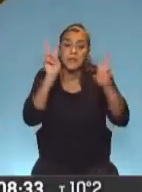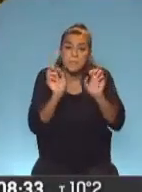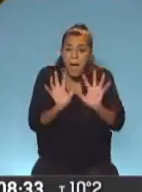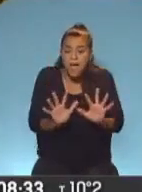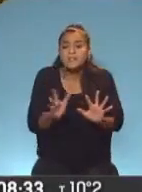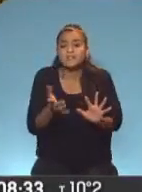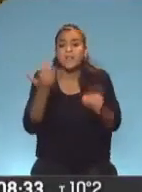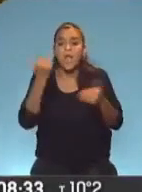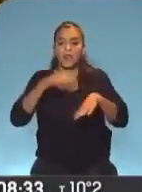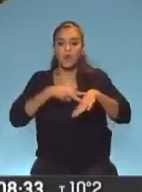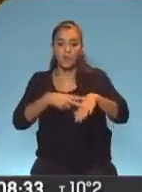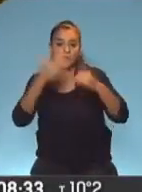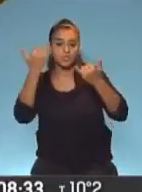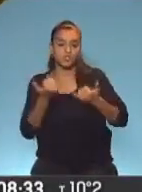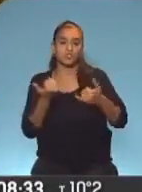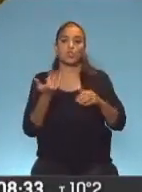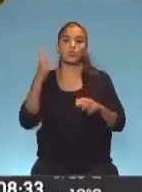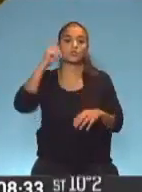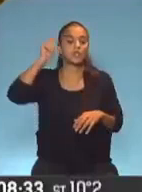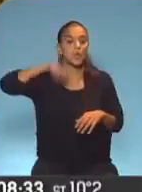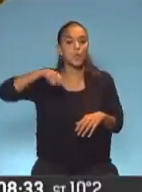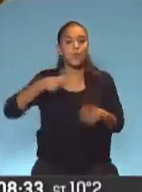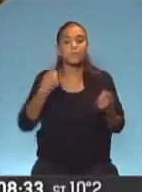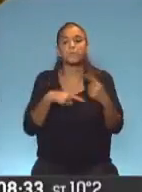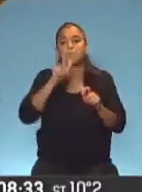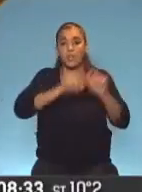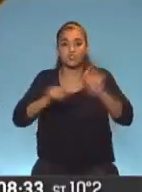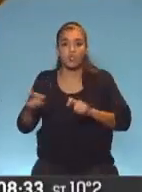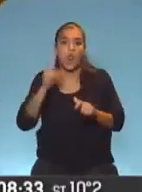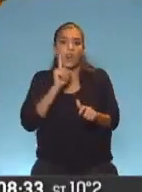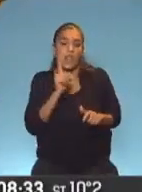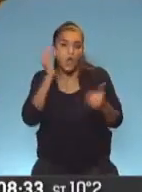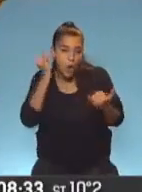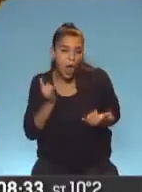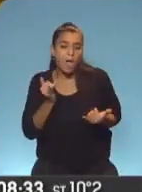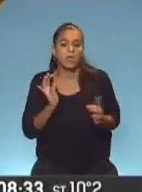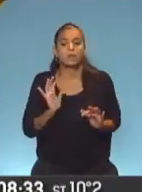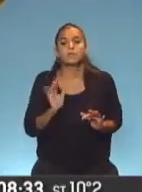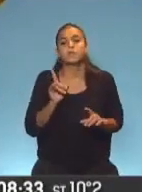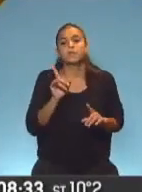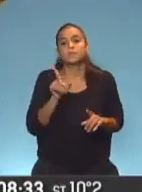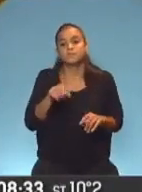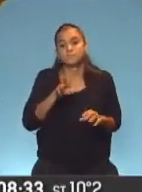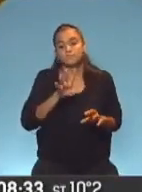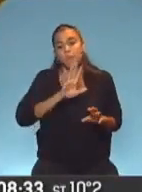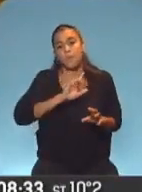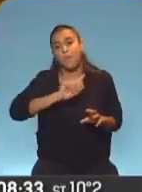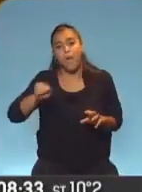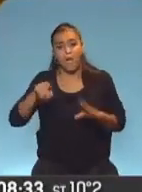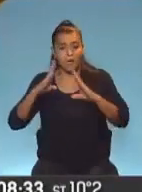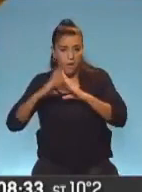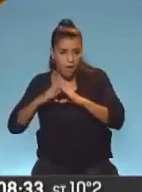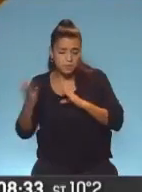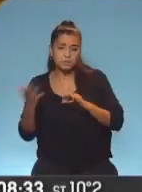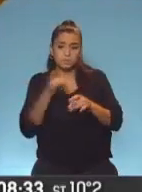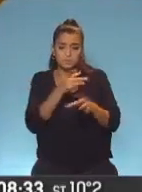si bien hay una recomendación de los tribunales que dice las personas que están en riesgo, habría que de alguna manera mandarlas a sus casas para que ante